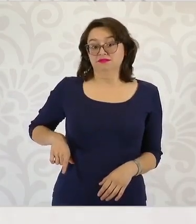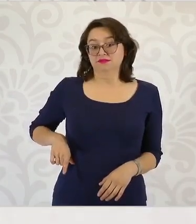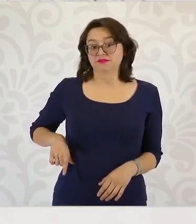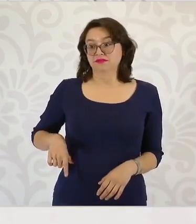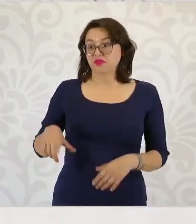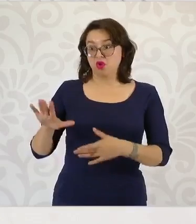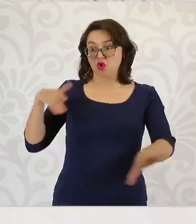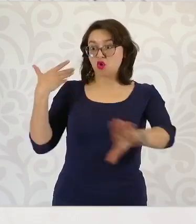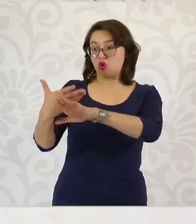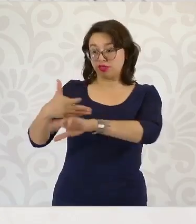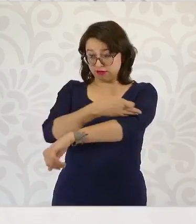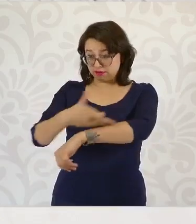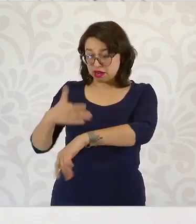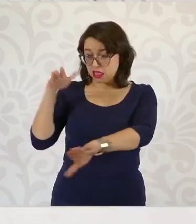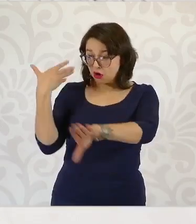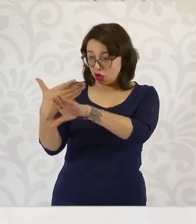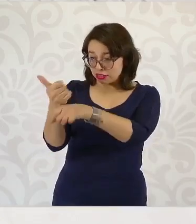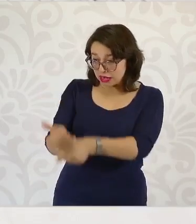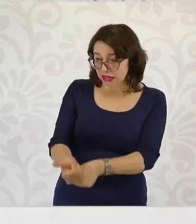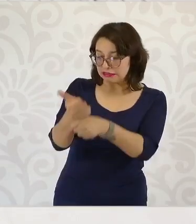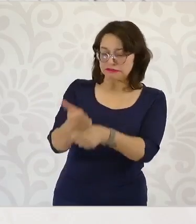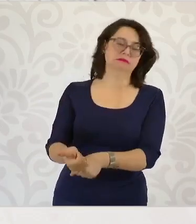que hable en contra de una víctima.